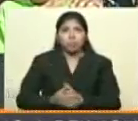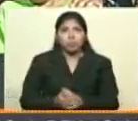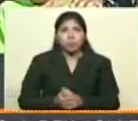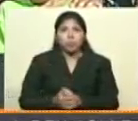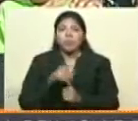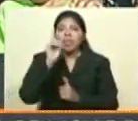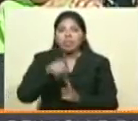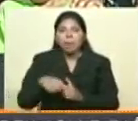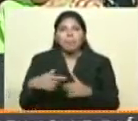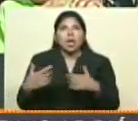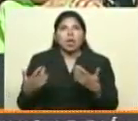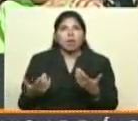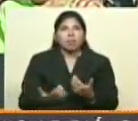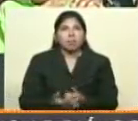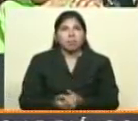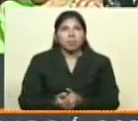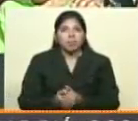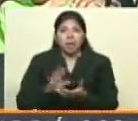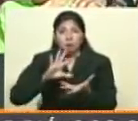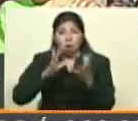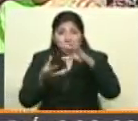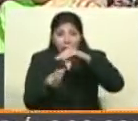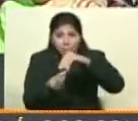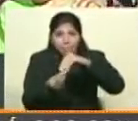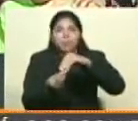su participación en los CLAP.